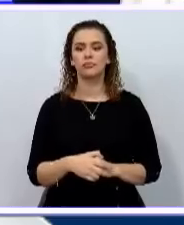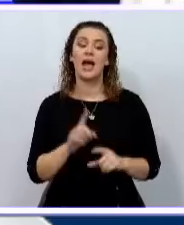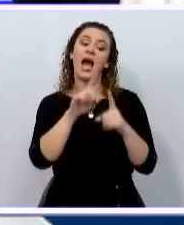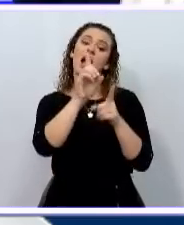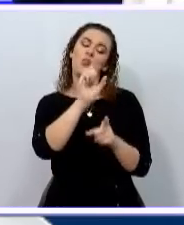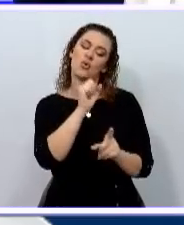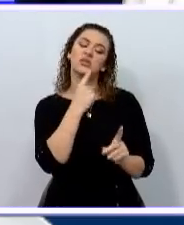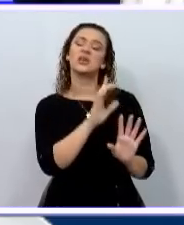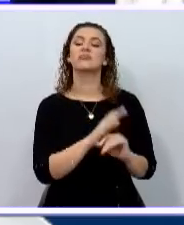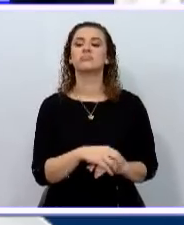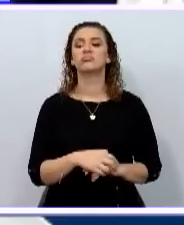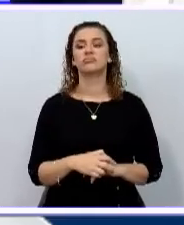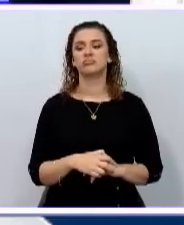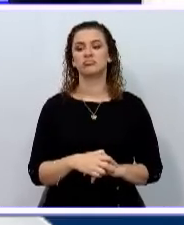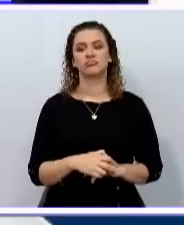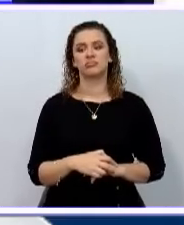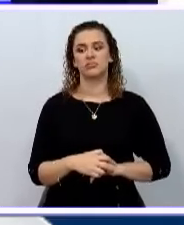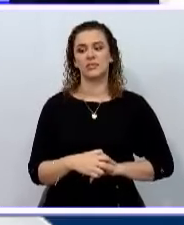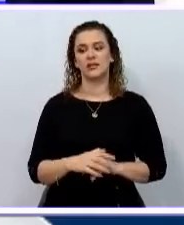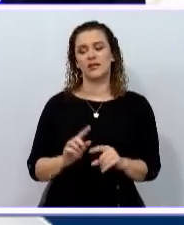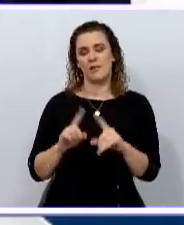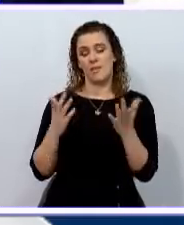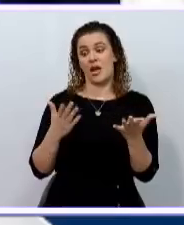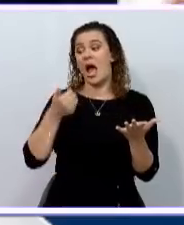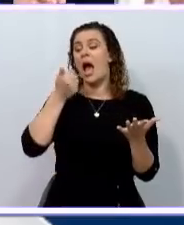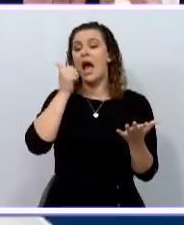el domingo te puedo decir yo sí para mí ayer ayer